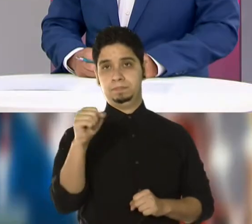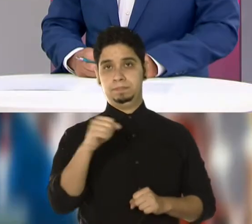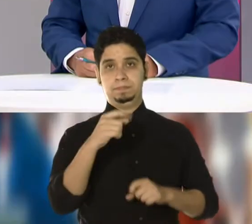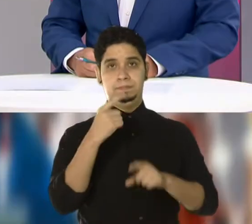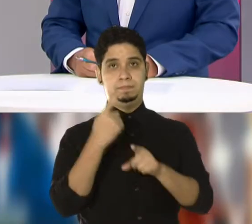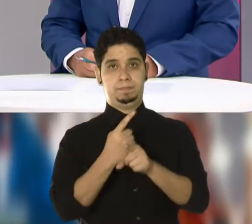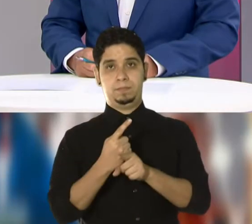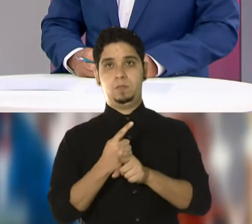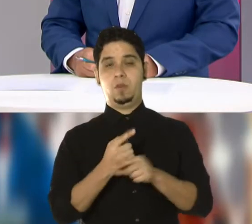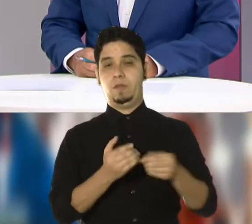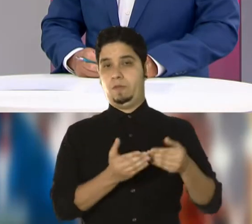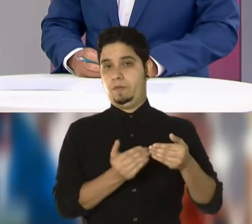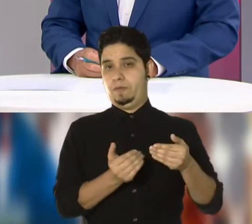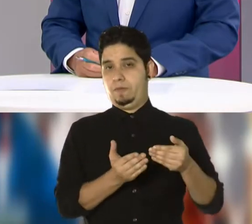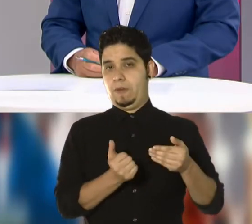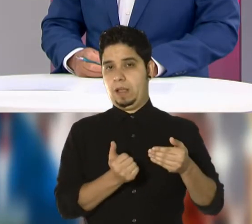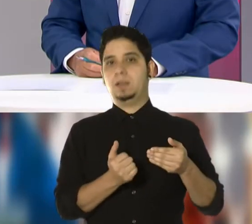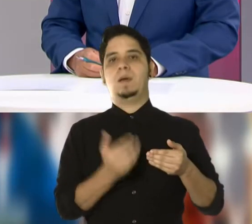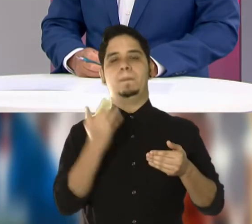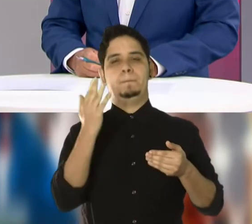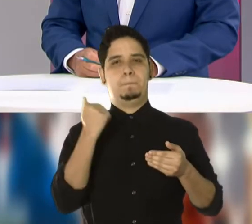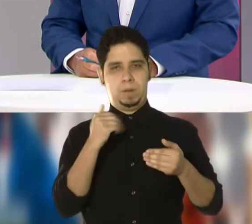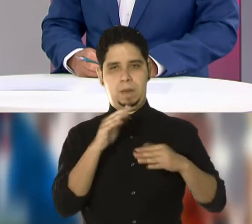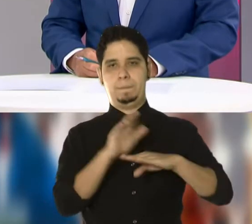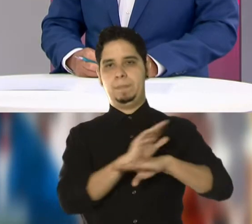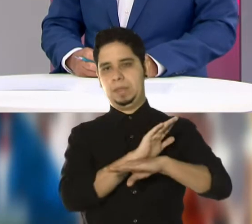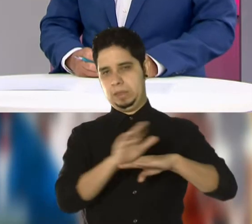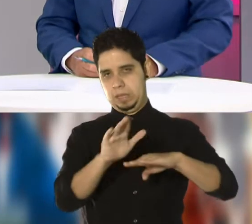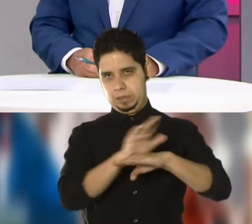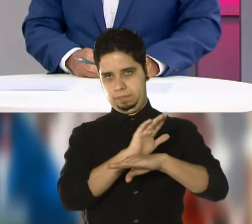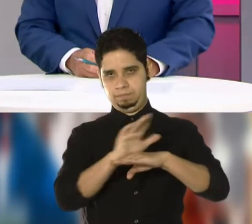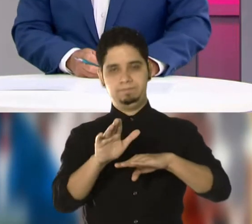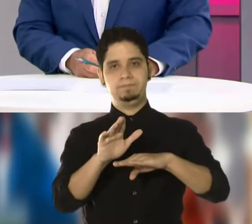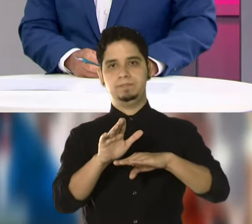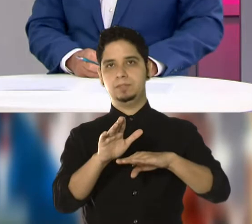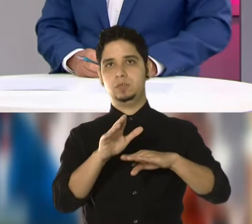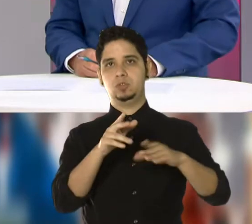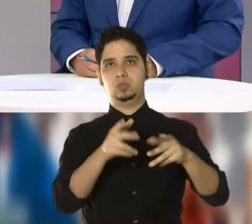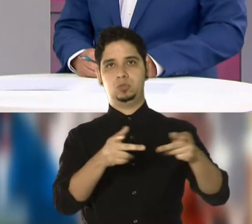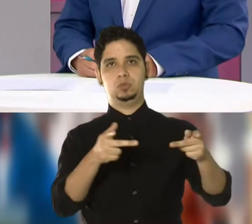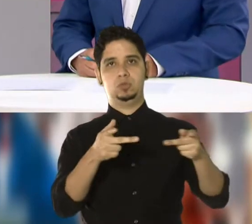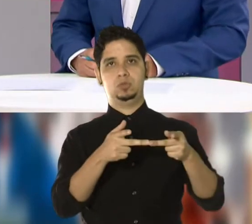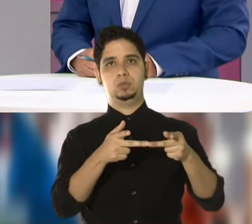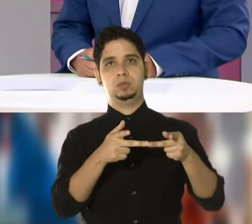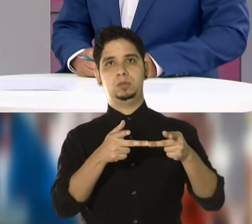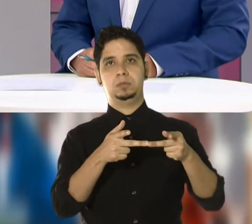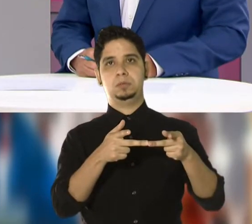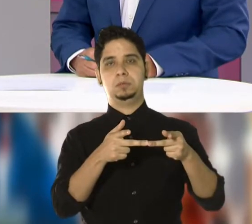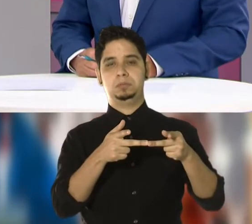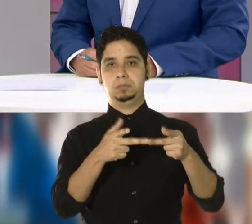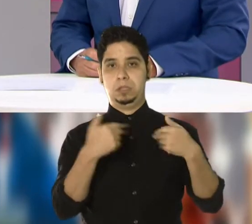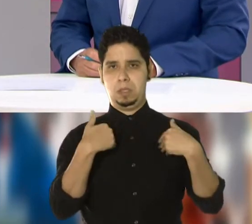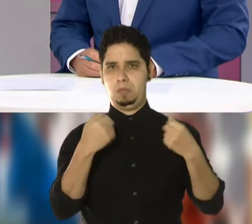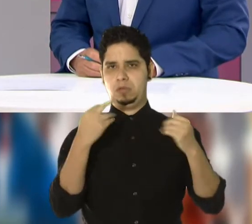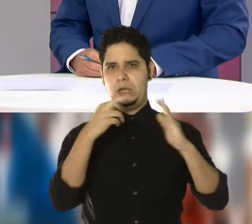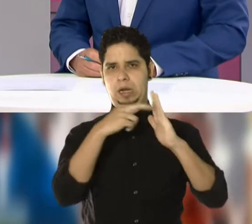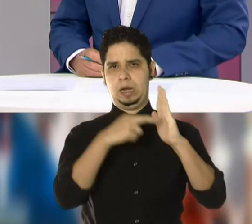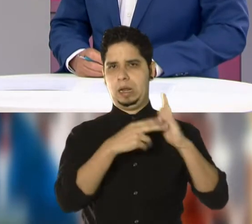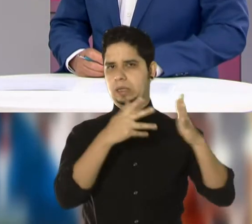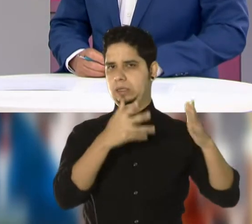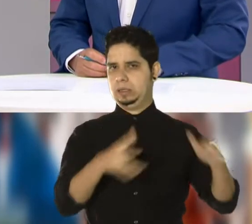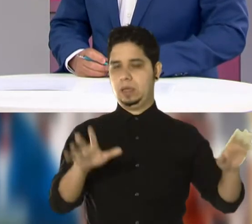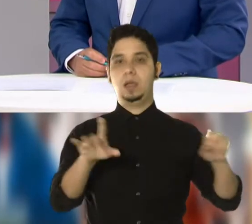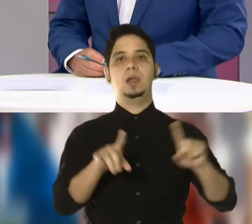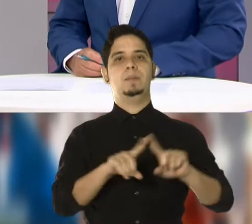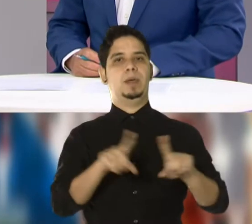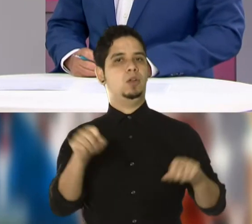hizo fácil en el sentido de que la industria de la construcción, al igual que manufactura, son sectores altamente reglamentados, pero hubo que